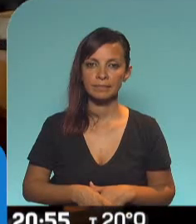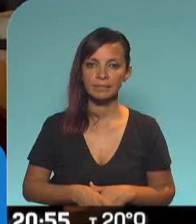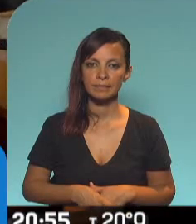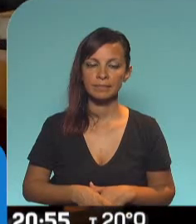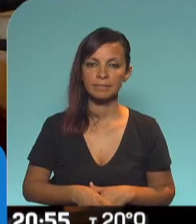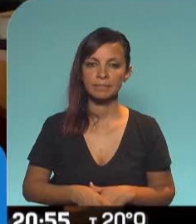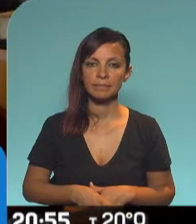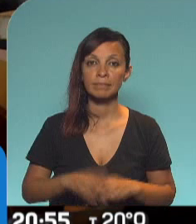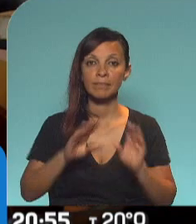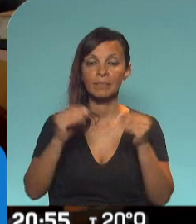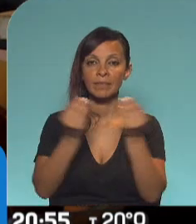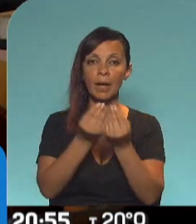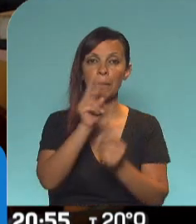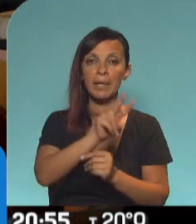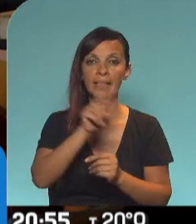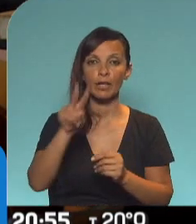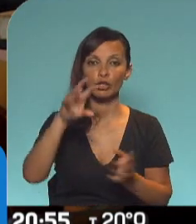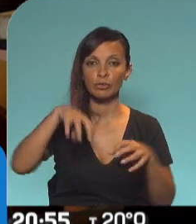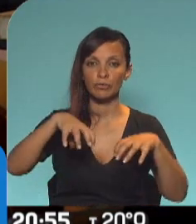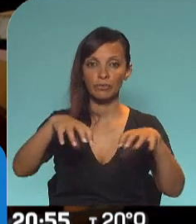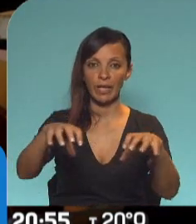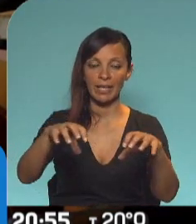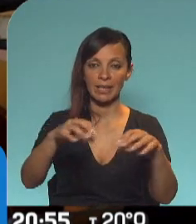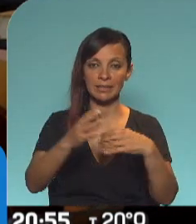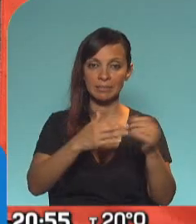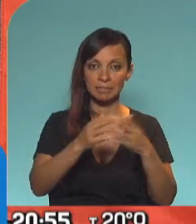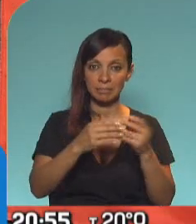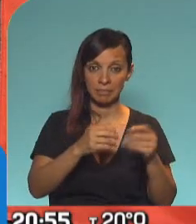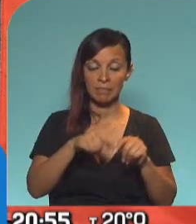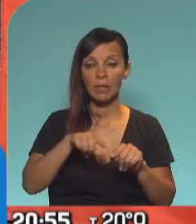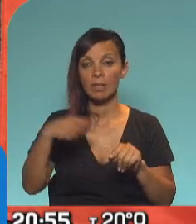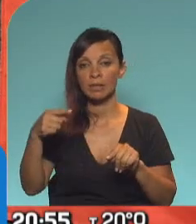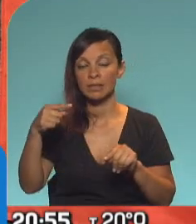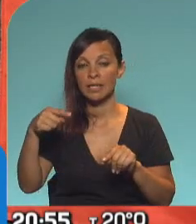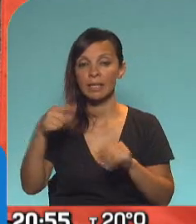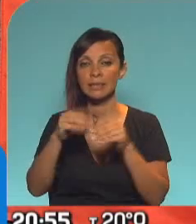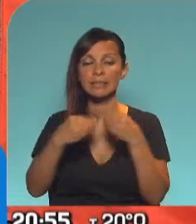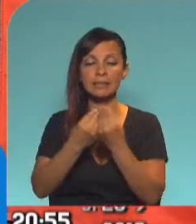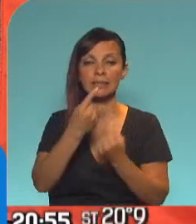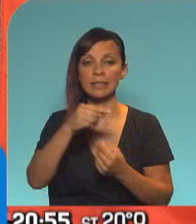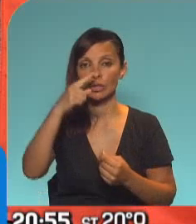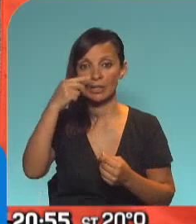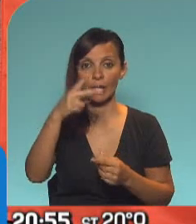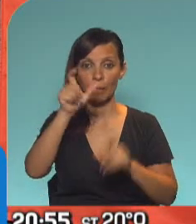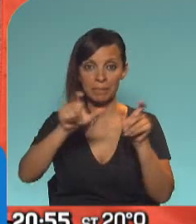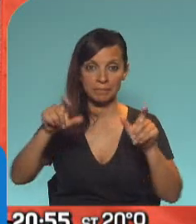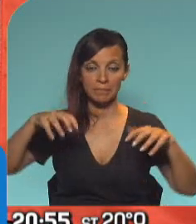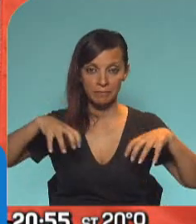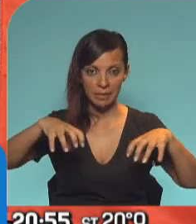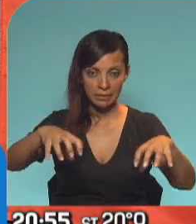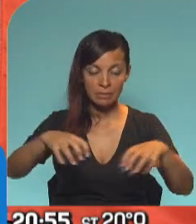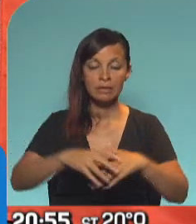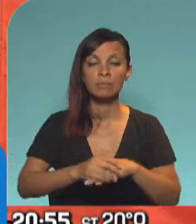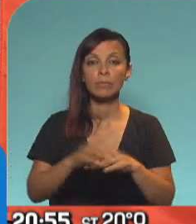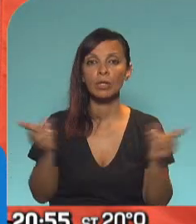Se trata de 22 ferias de manualistas y 9 ferias de artesanos, un total de 4.772 feriantes que volvieron a funcionar